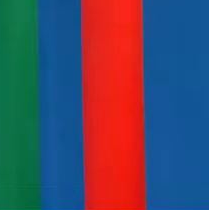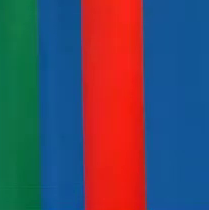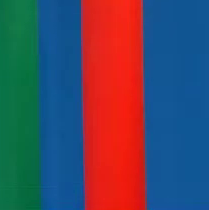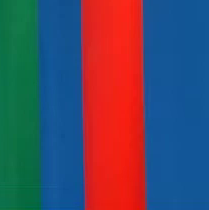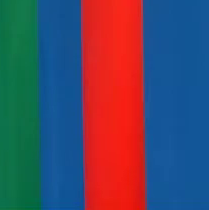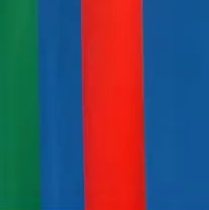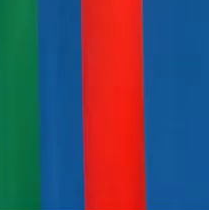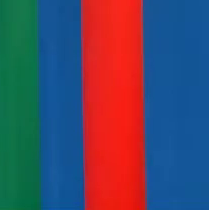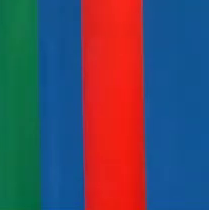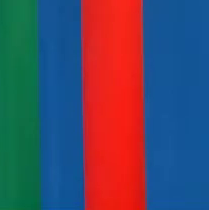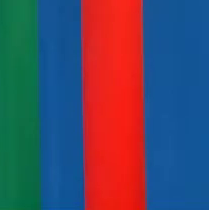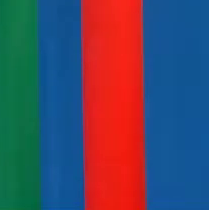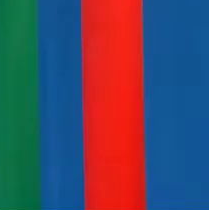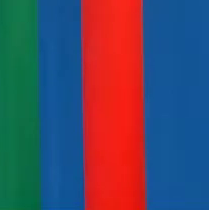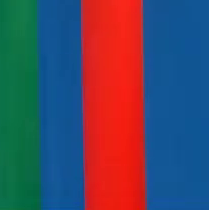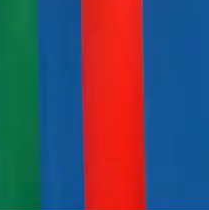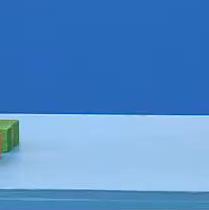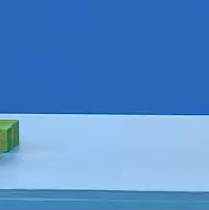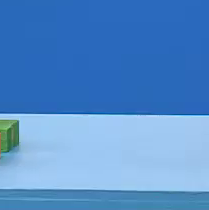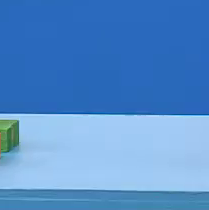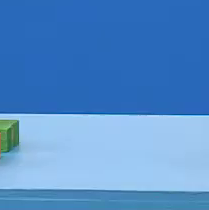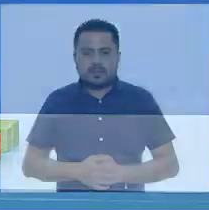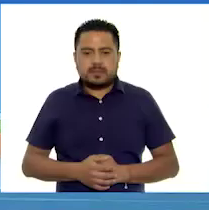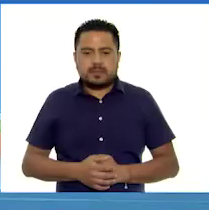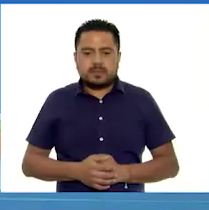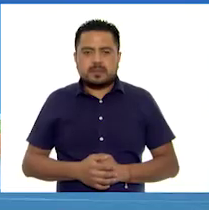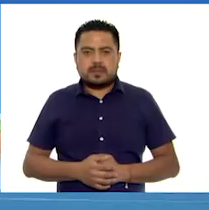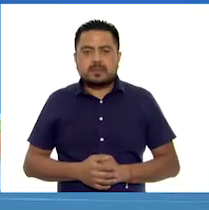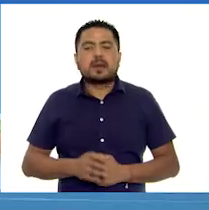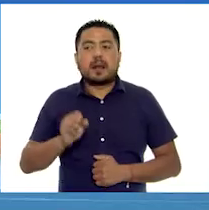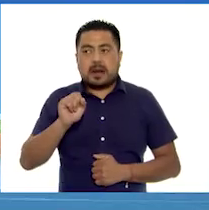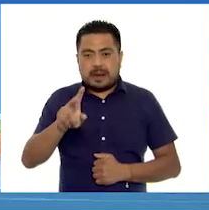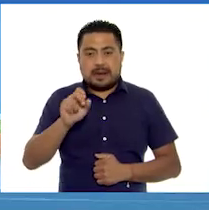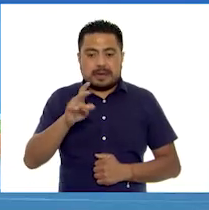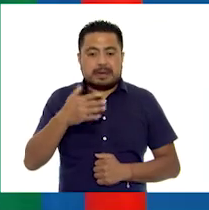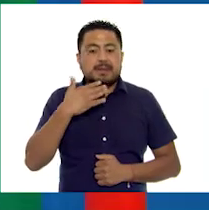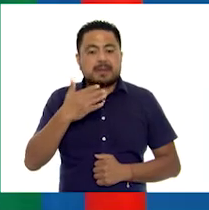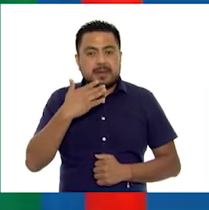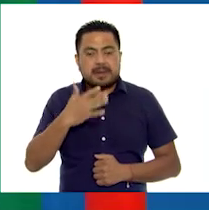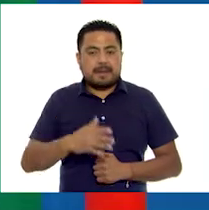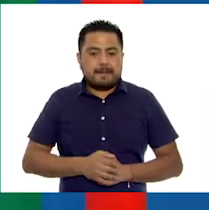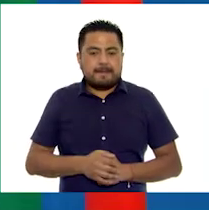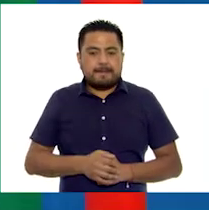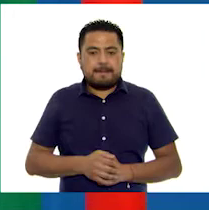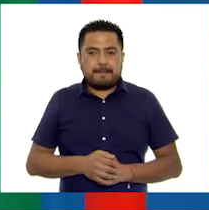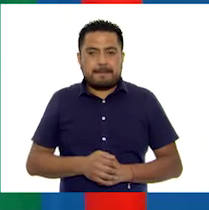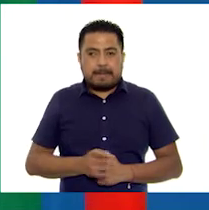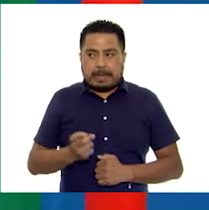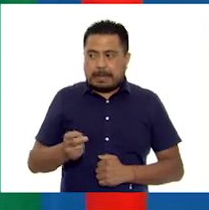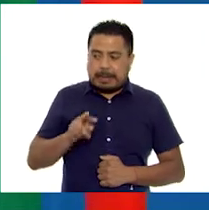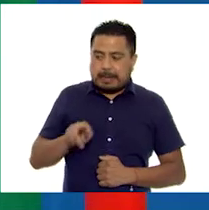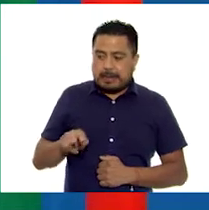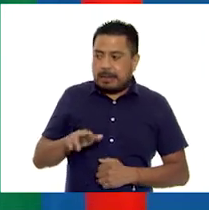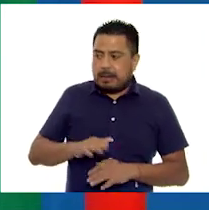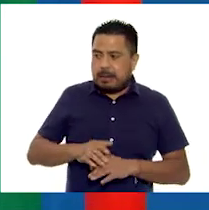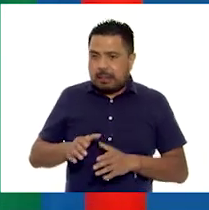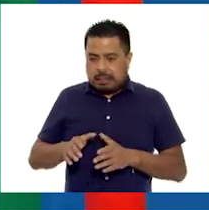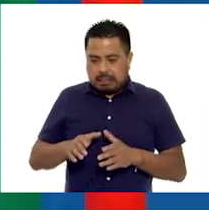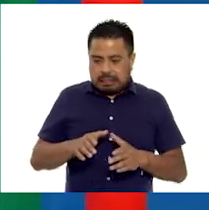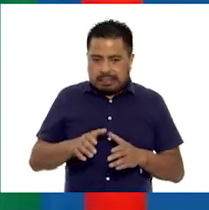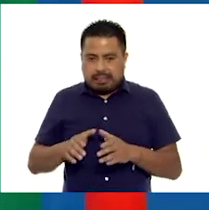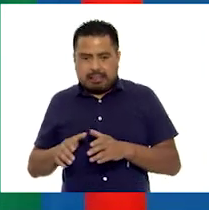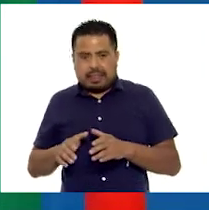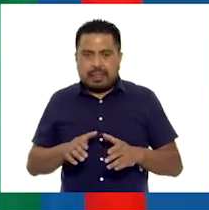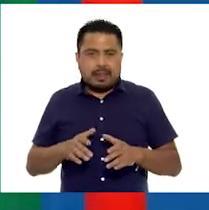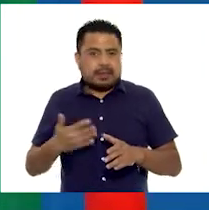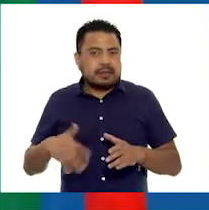y ya se empieza a tambalear ya casi ahí sí sí ya se ve se ve muy alta se empieza a